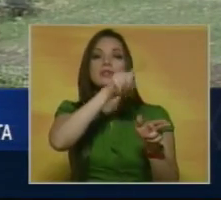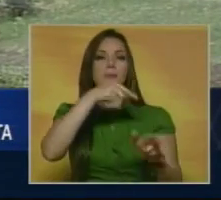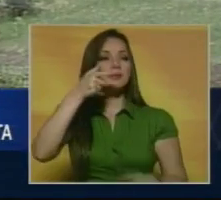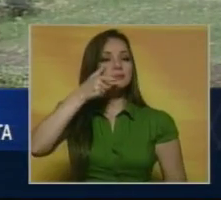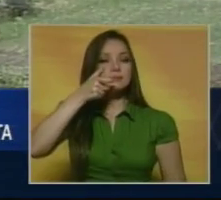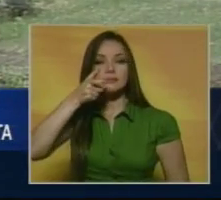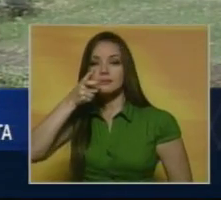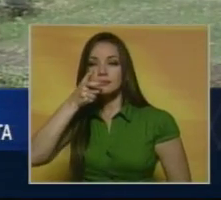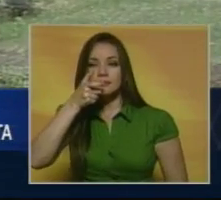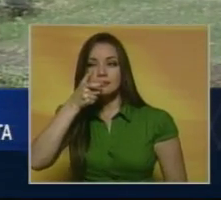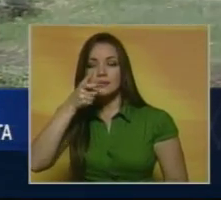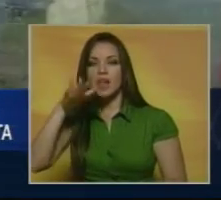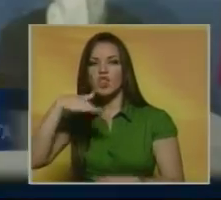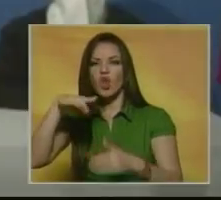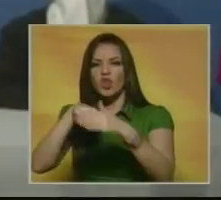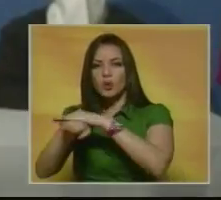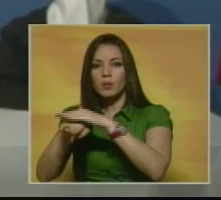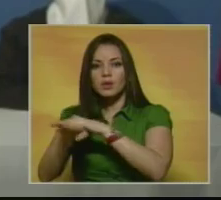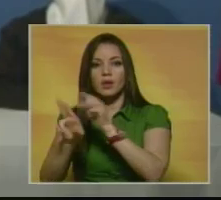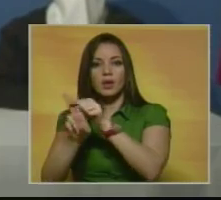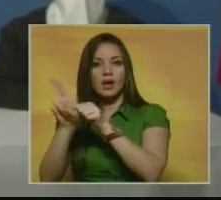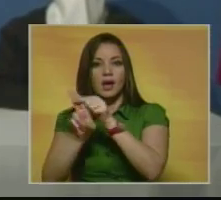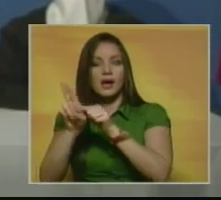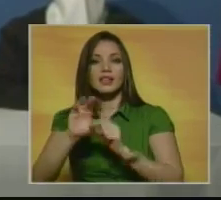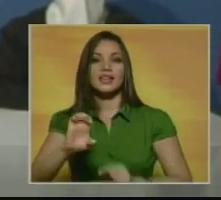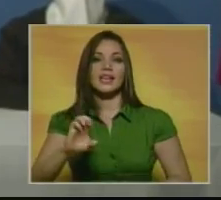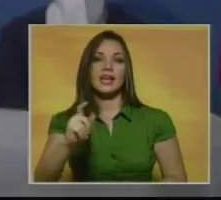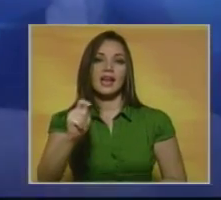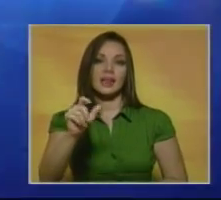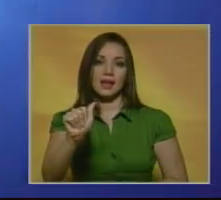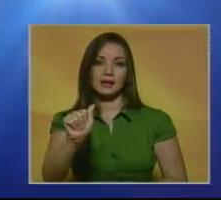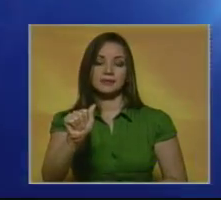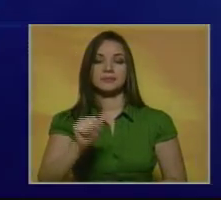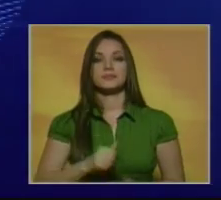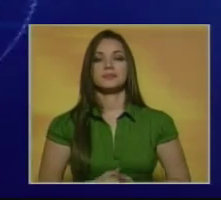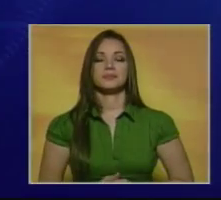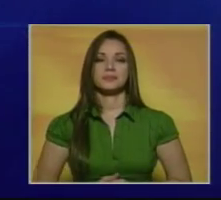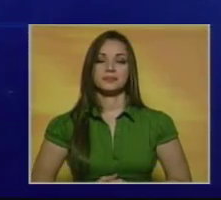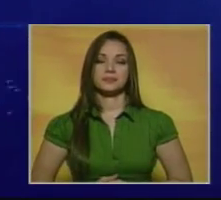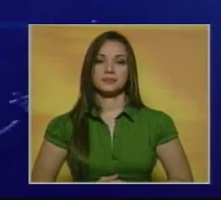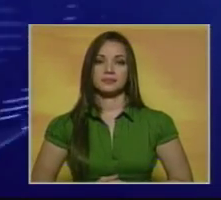los escondites de armas y explosivos de ETA.